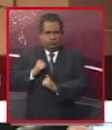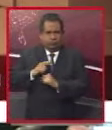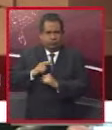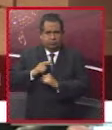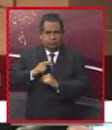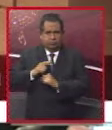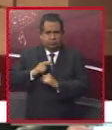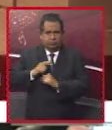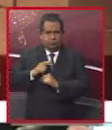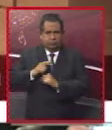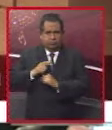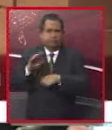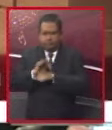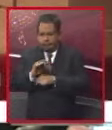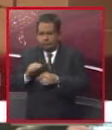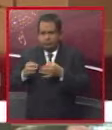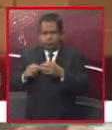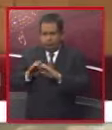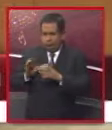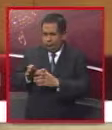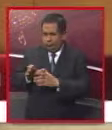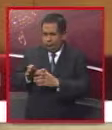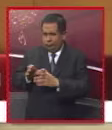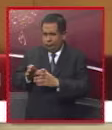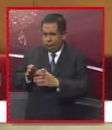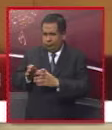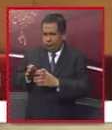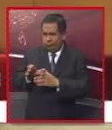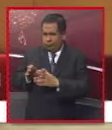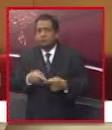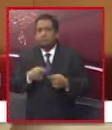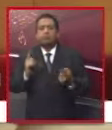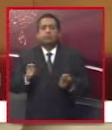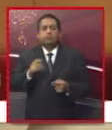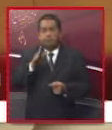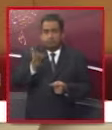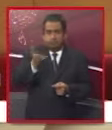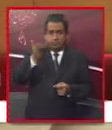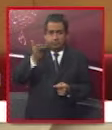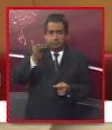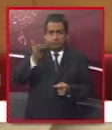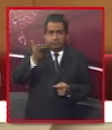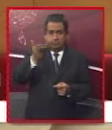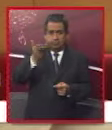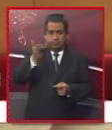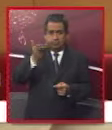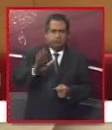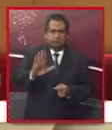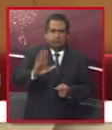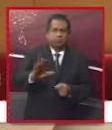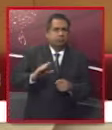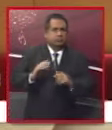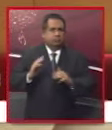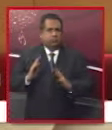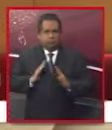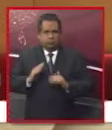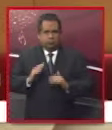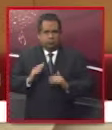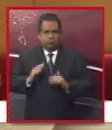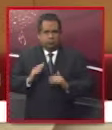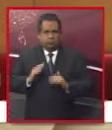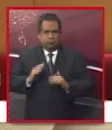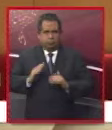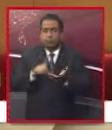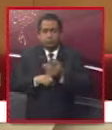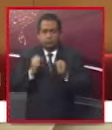Comisiones de Estudios Legislativos, Marina, Defensa Nacional y Justicia, entre los temas discutidos estuvieron la imagen del Ejército ante la sociedad, así como las